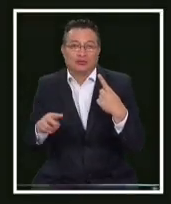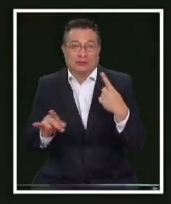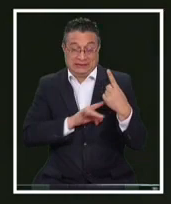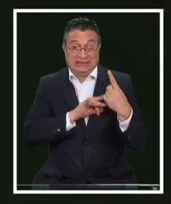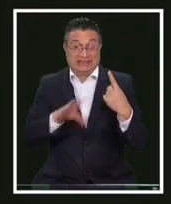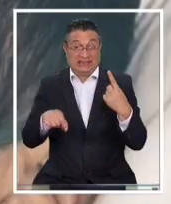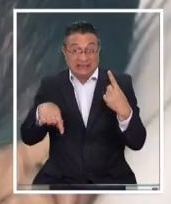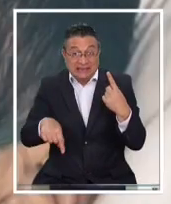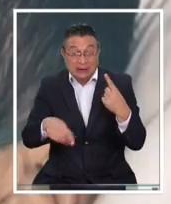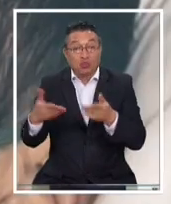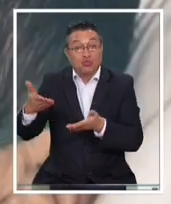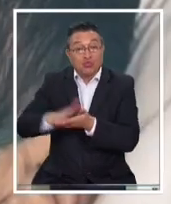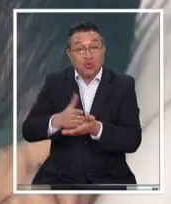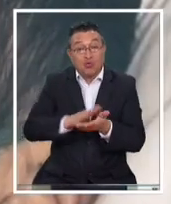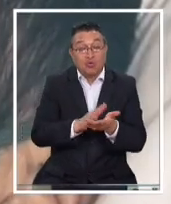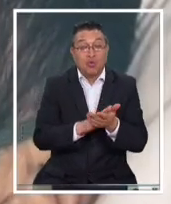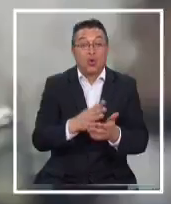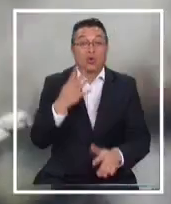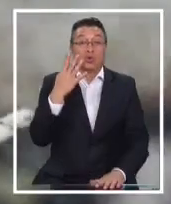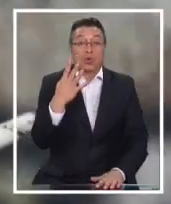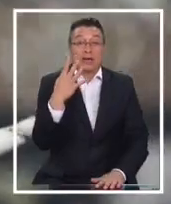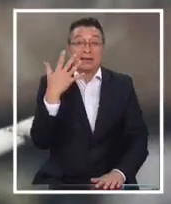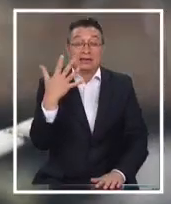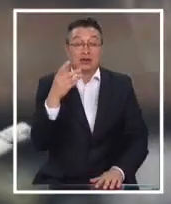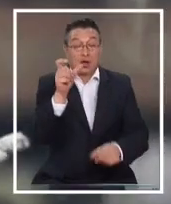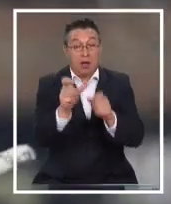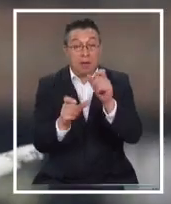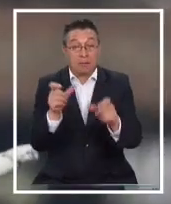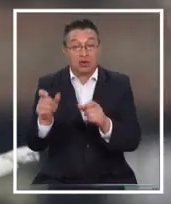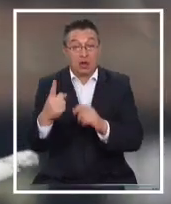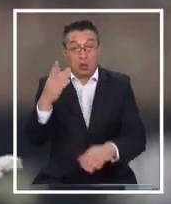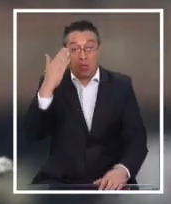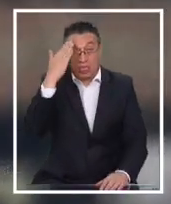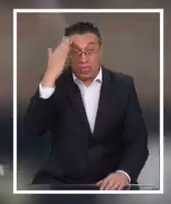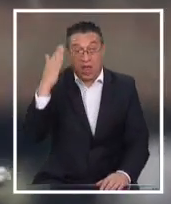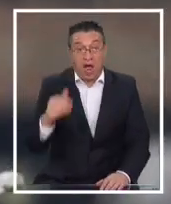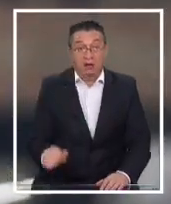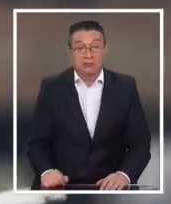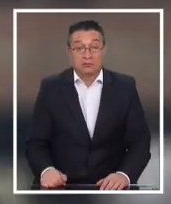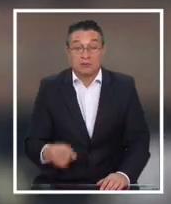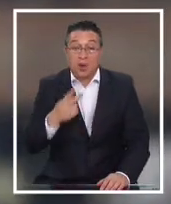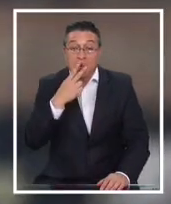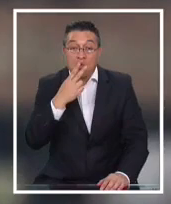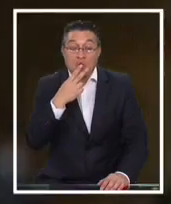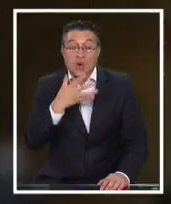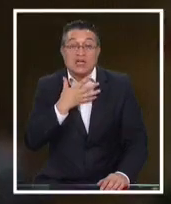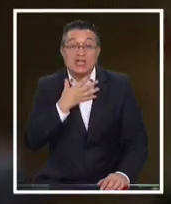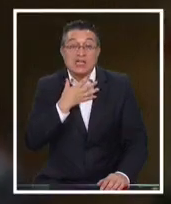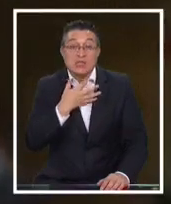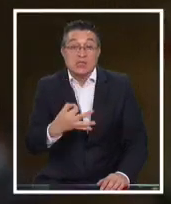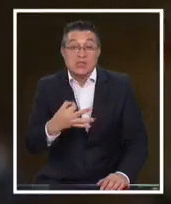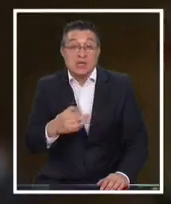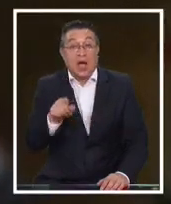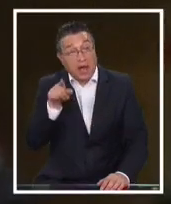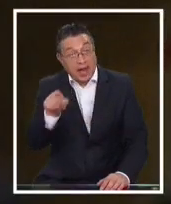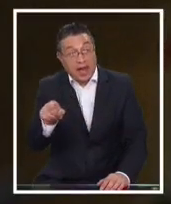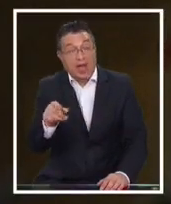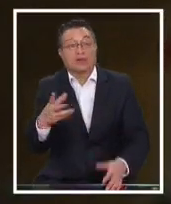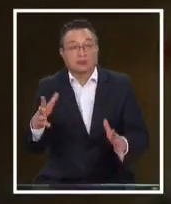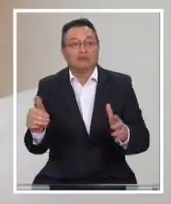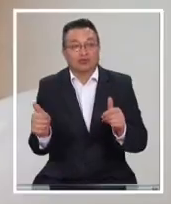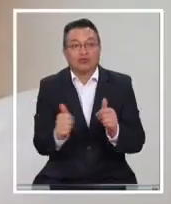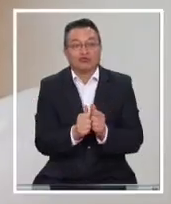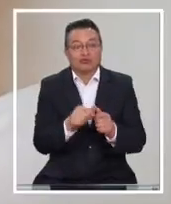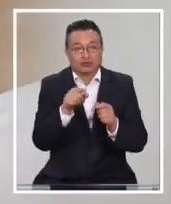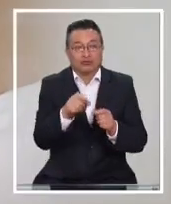el responsable del fallecimiento de 45 personas al día. Tabaquismo que además convive por estos días con